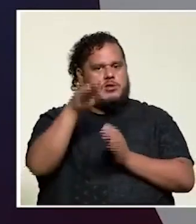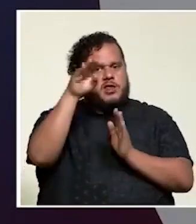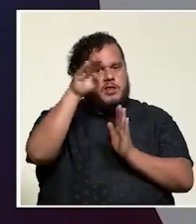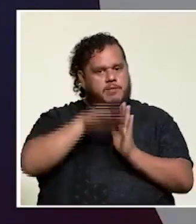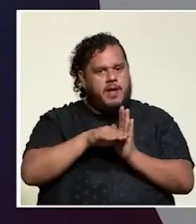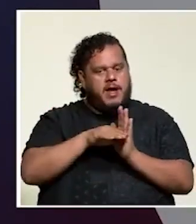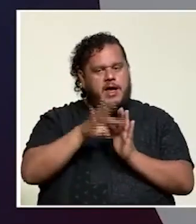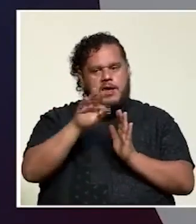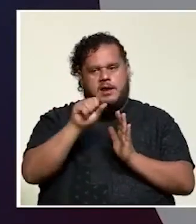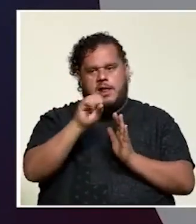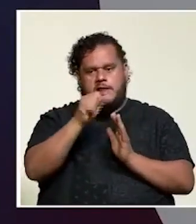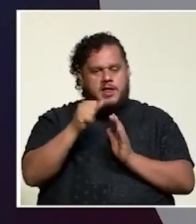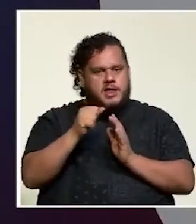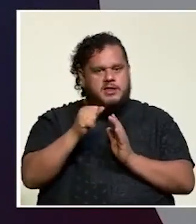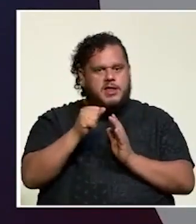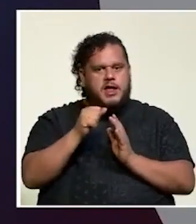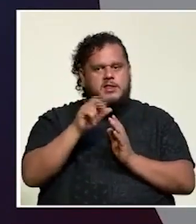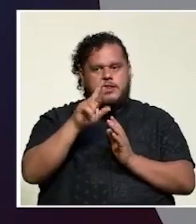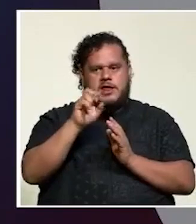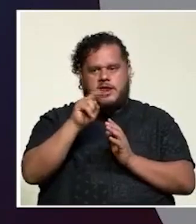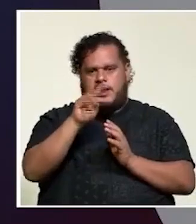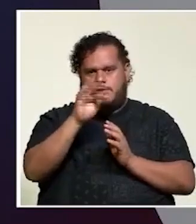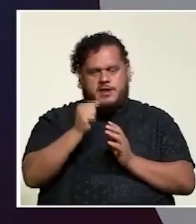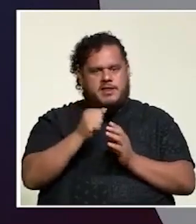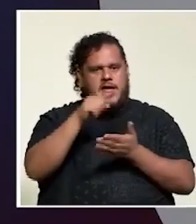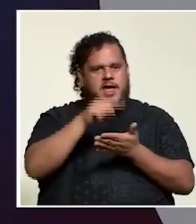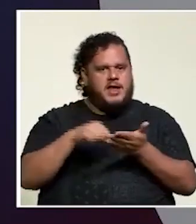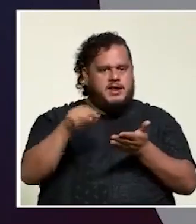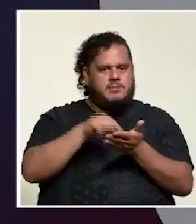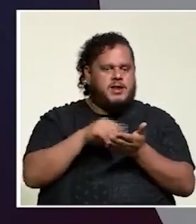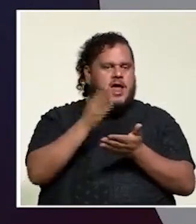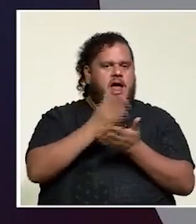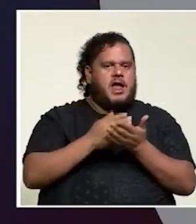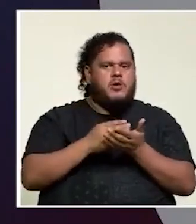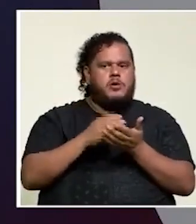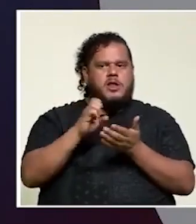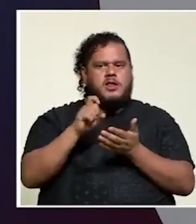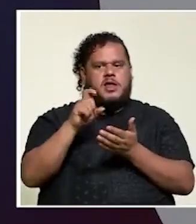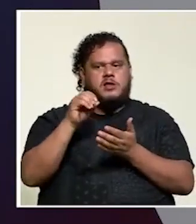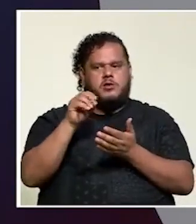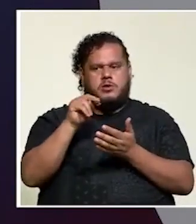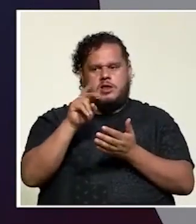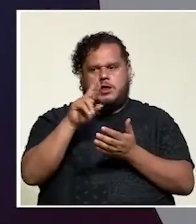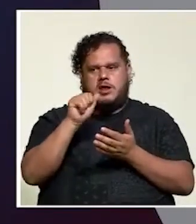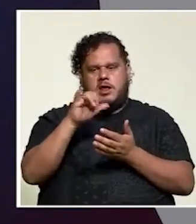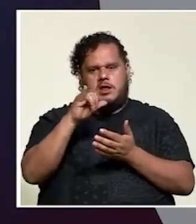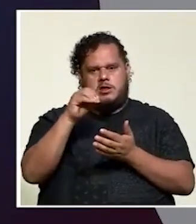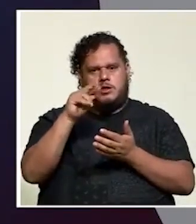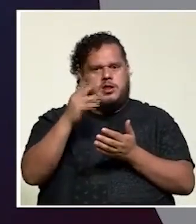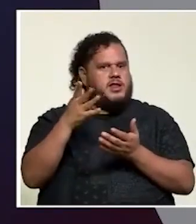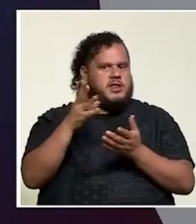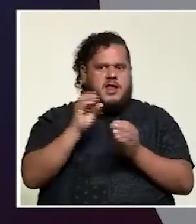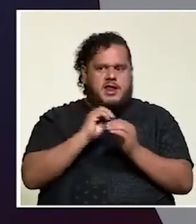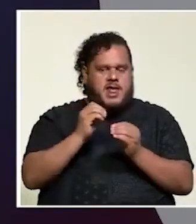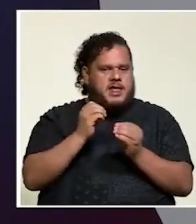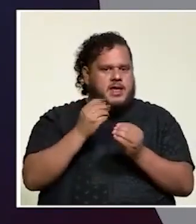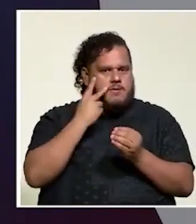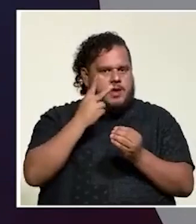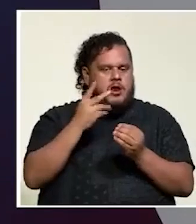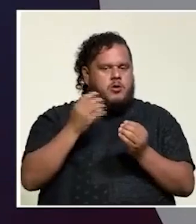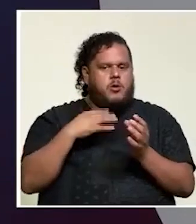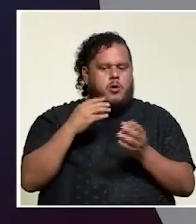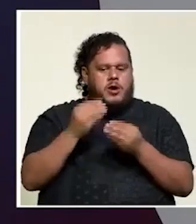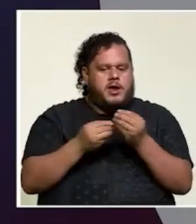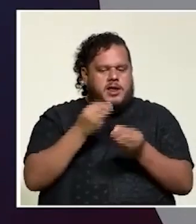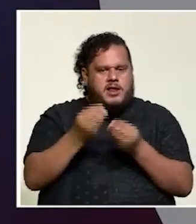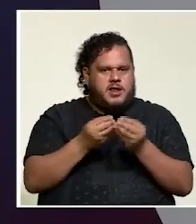la tasa del impuesto de la renta, elimina ciertas exoneraciones que no tienen nada que ver con generación de empleo ni con política